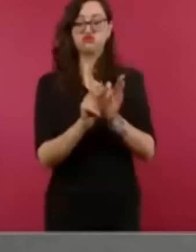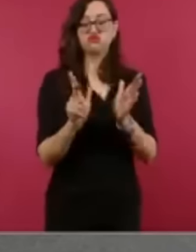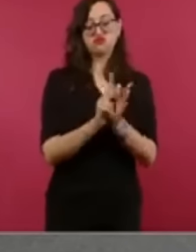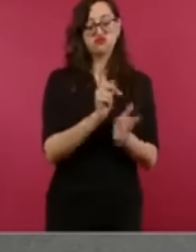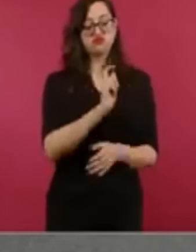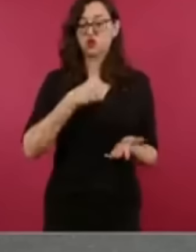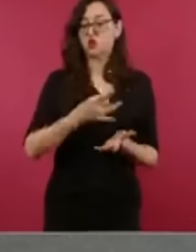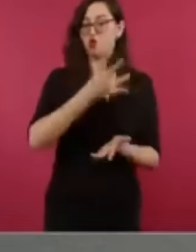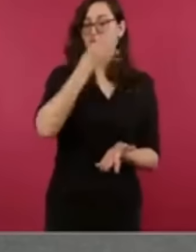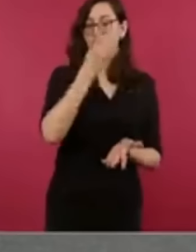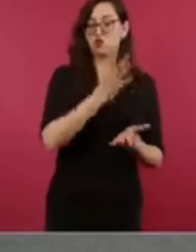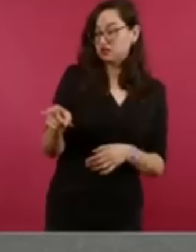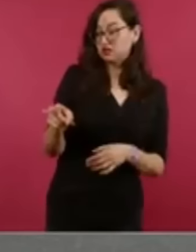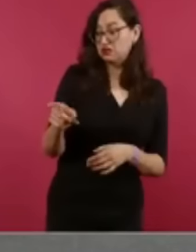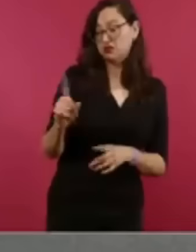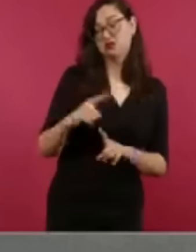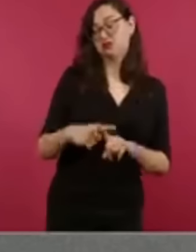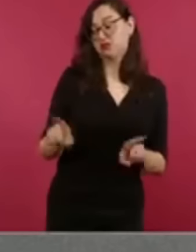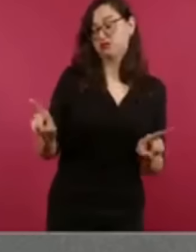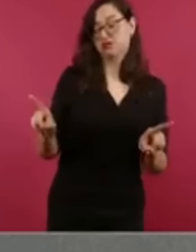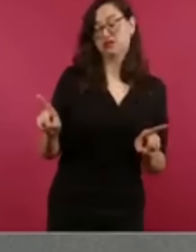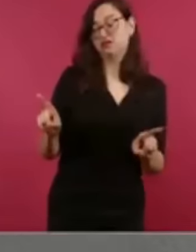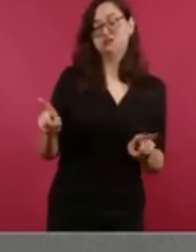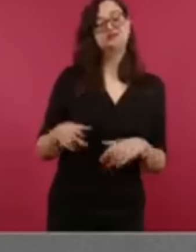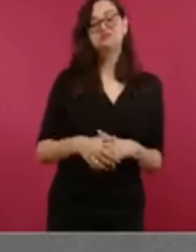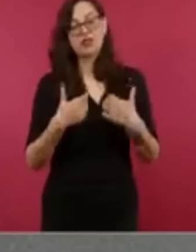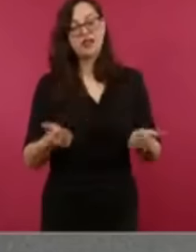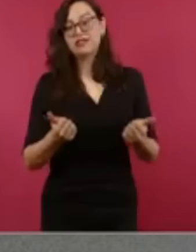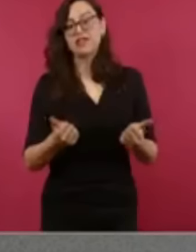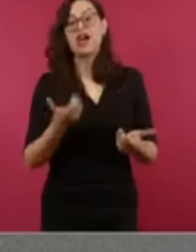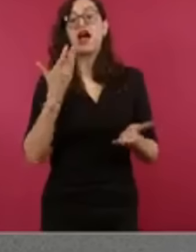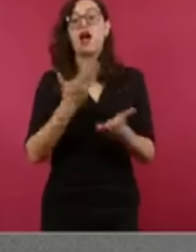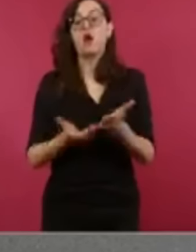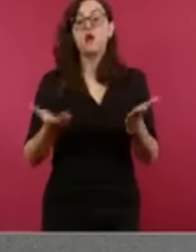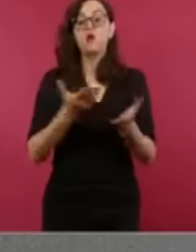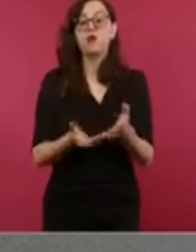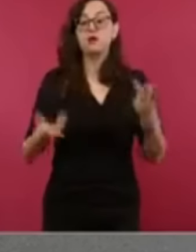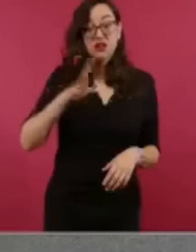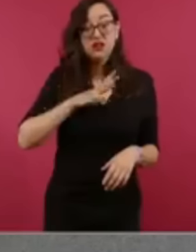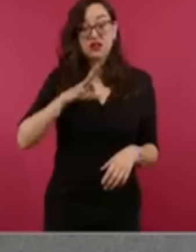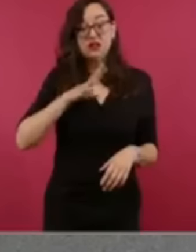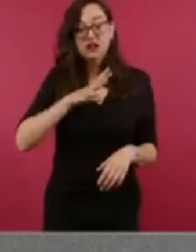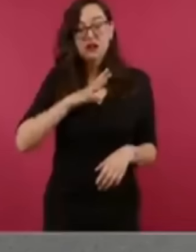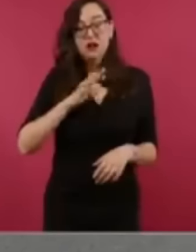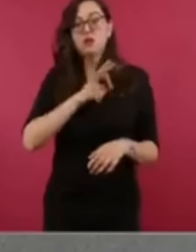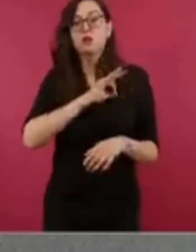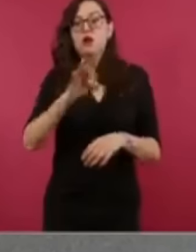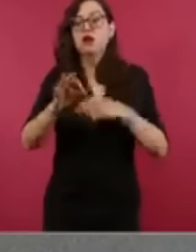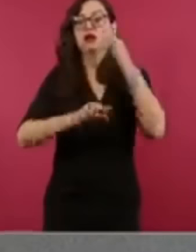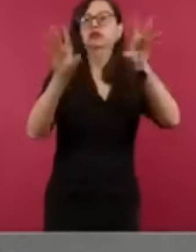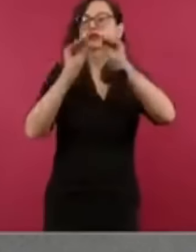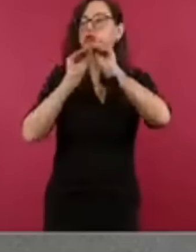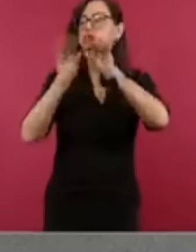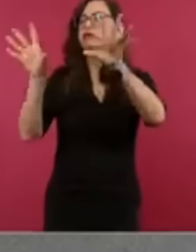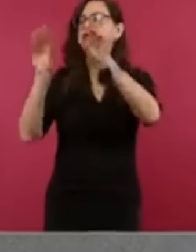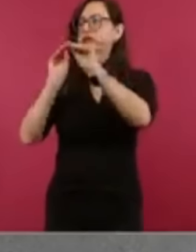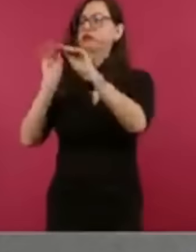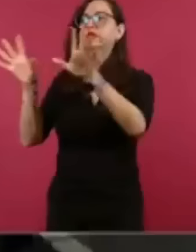hacía una nota. No, ahora todo el que tiene un teléfono es un medio de comunicación. Cada persona que tiene un teléfono